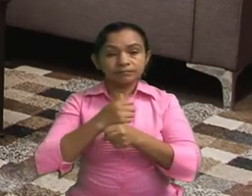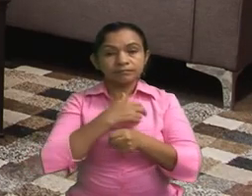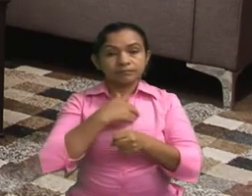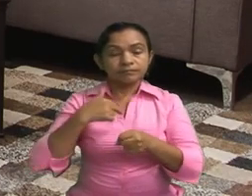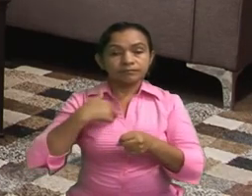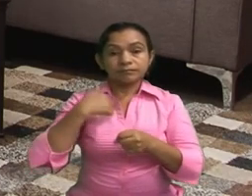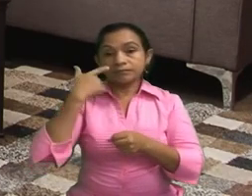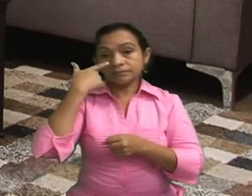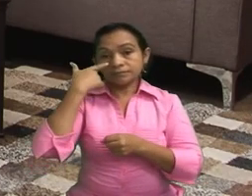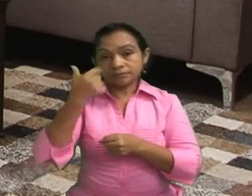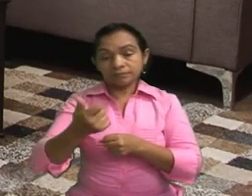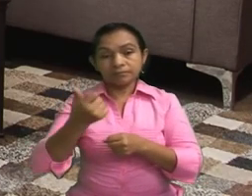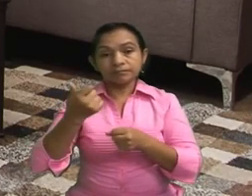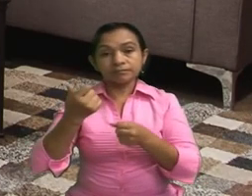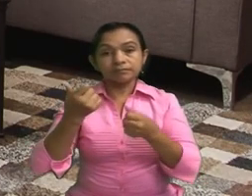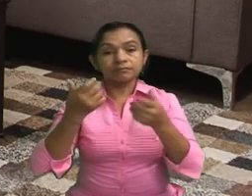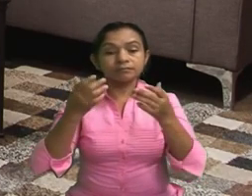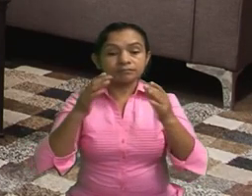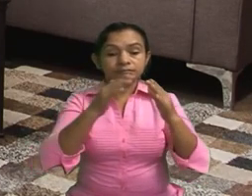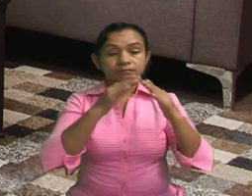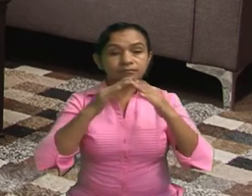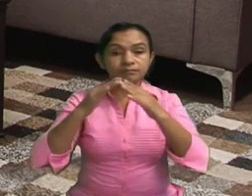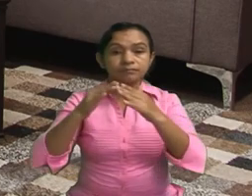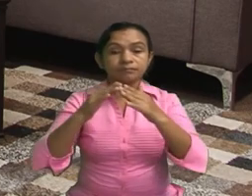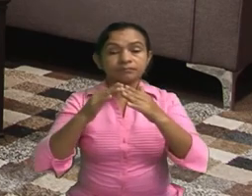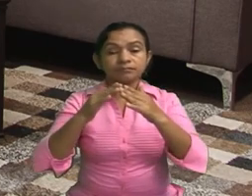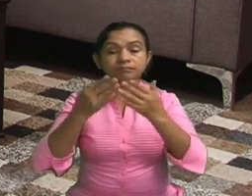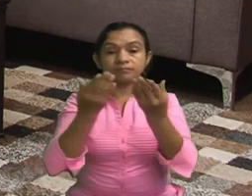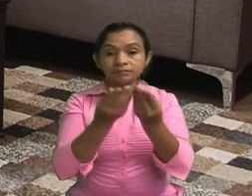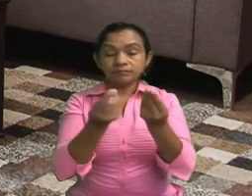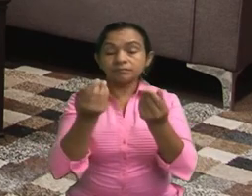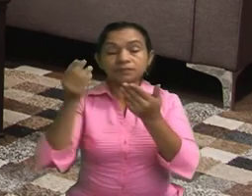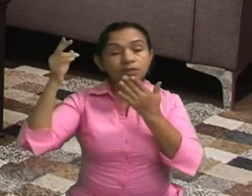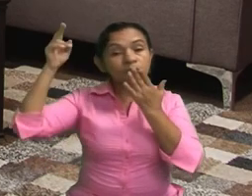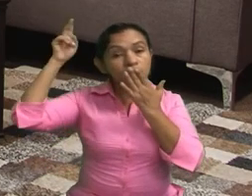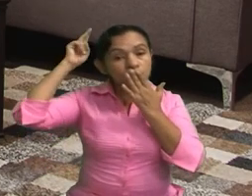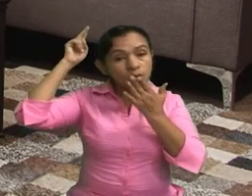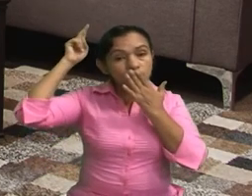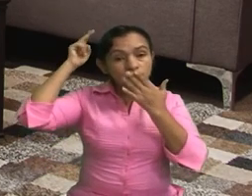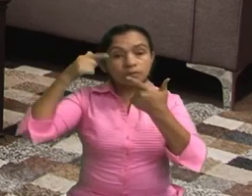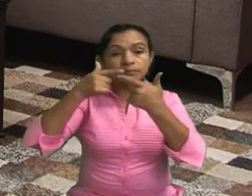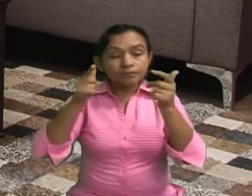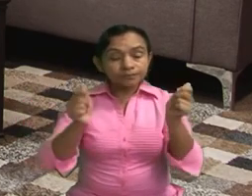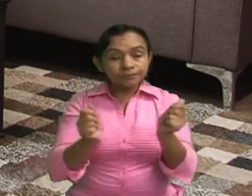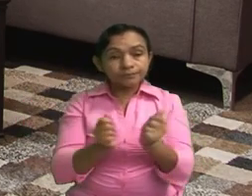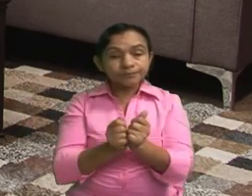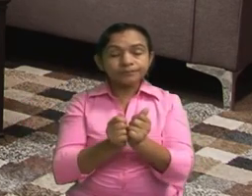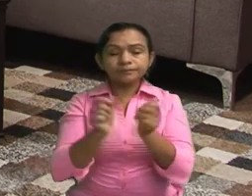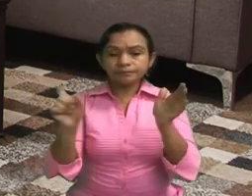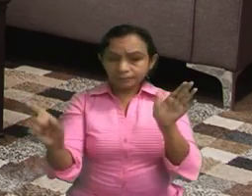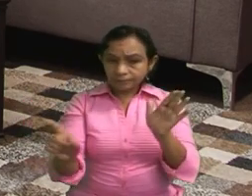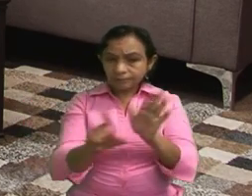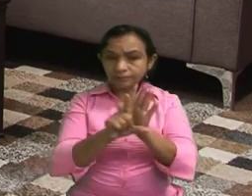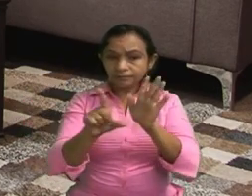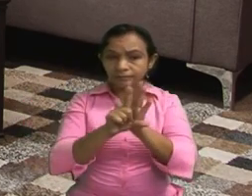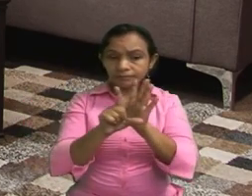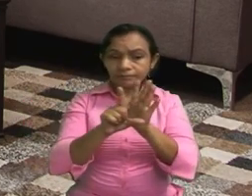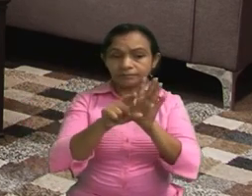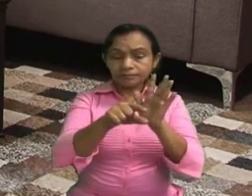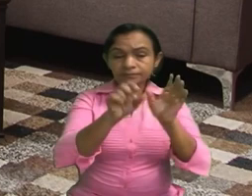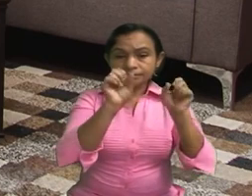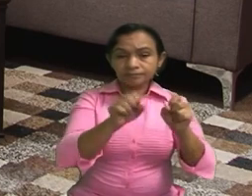ese reconocimiento a las comunidades, a los territorios indígenas, ¿verdad?, de que por ley también y